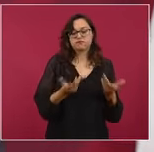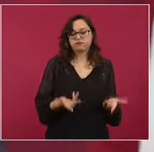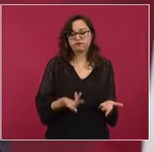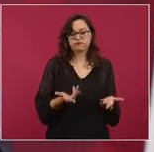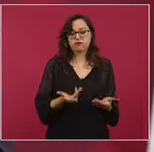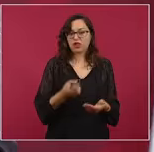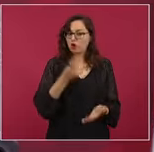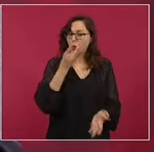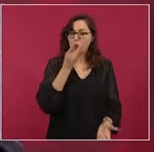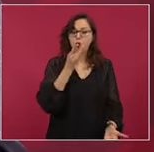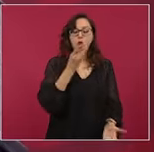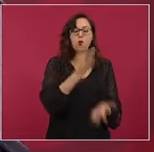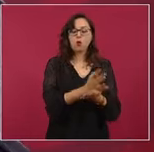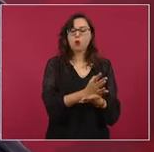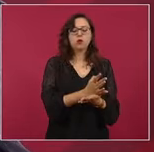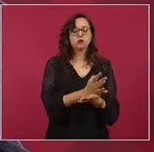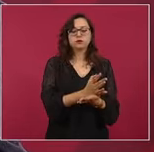Business.